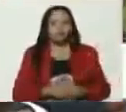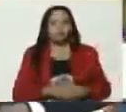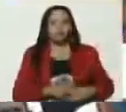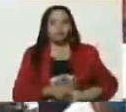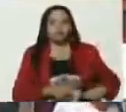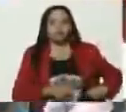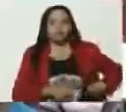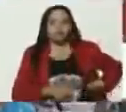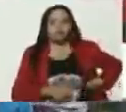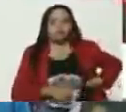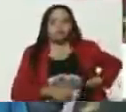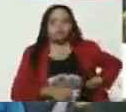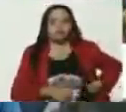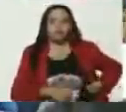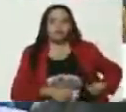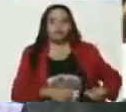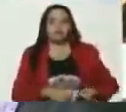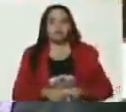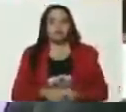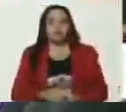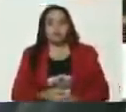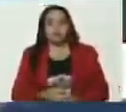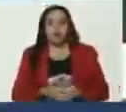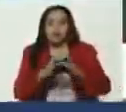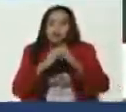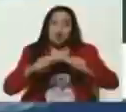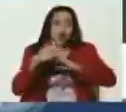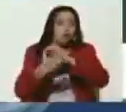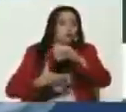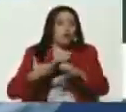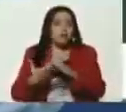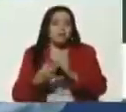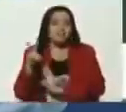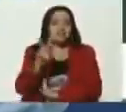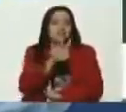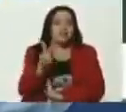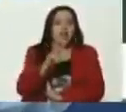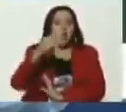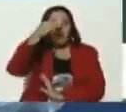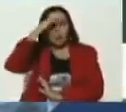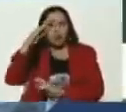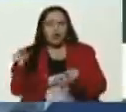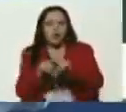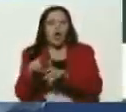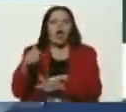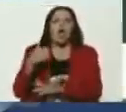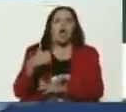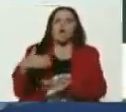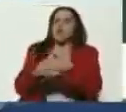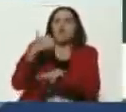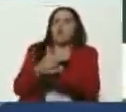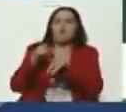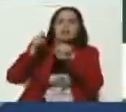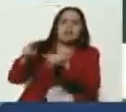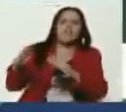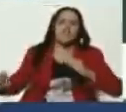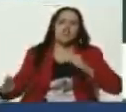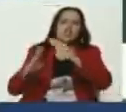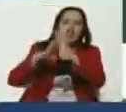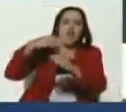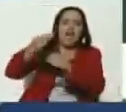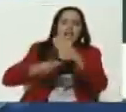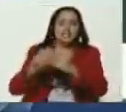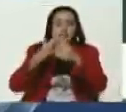Con todos los problemas que hay en Venezuela, en Cuba, por culpa del bloqueo criminal, el genocida